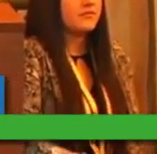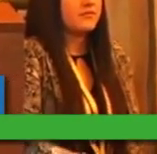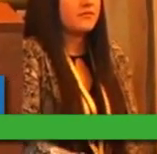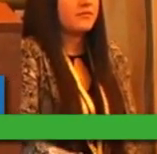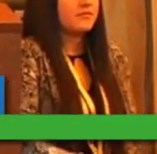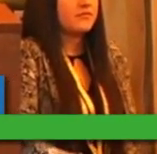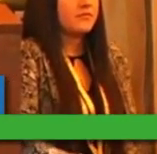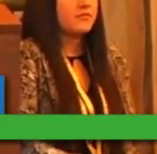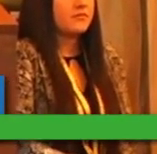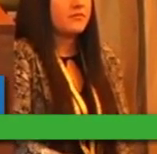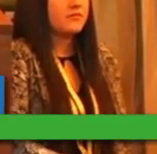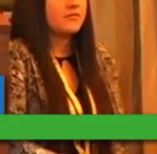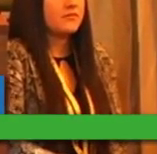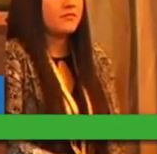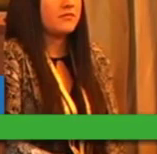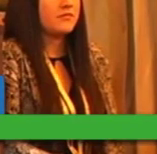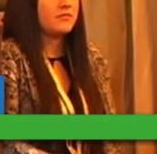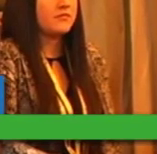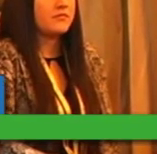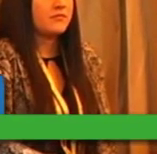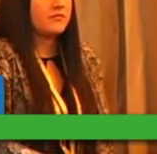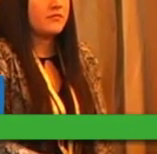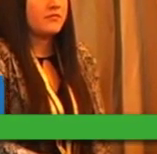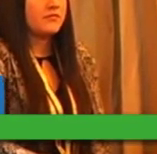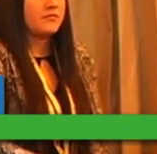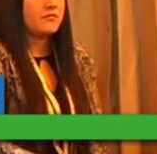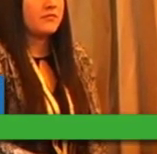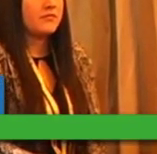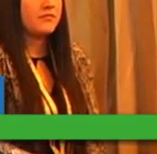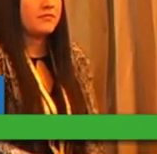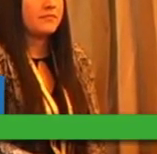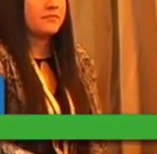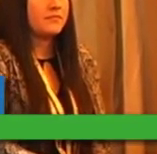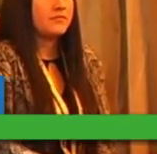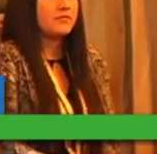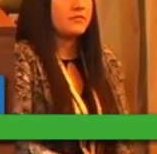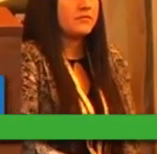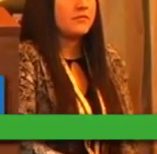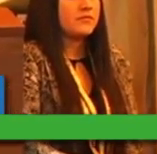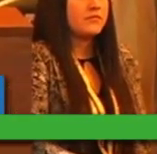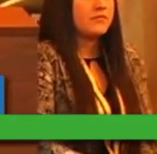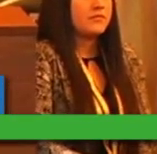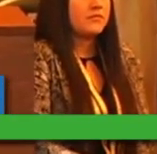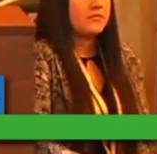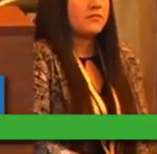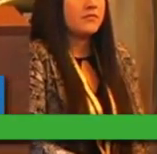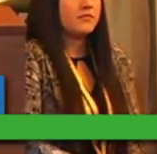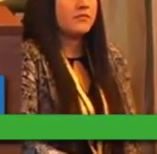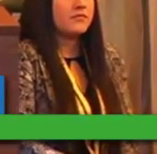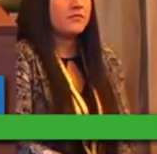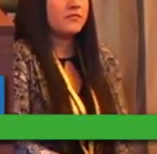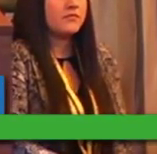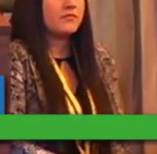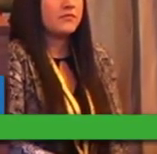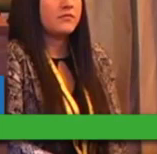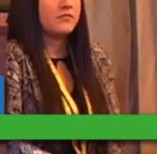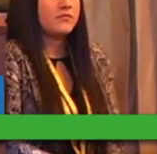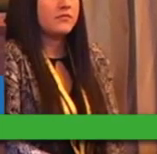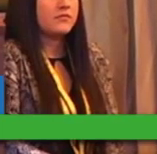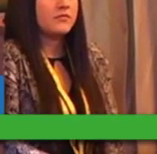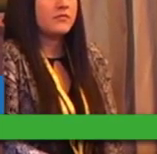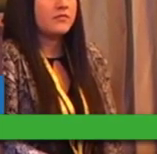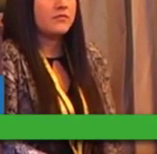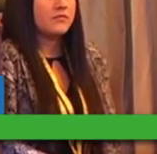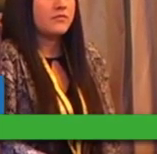República, señores embajadores y miembros del cuerpo diplomático acreditados en el Perú, almirante Nelson Montenegro Pacheco,